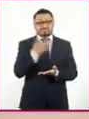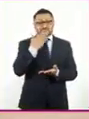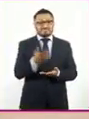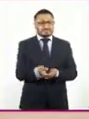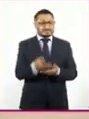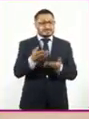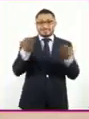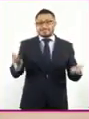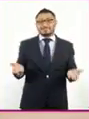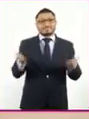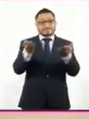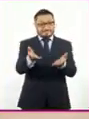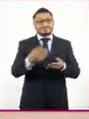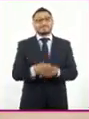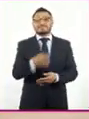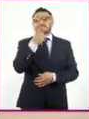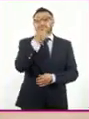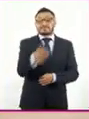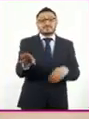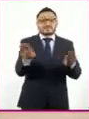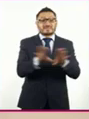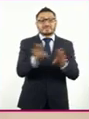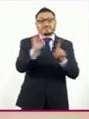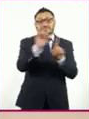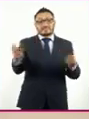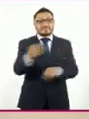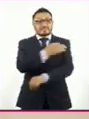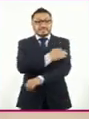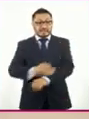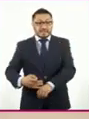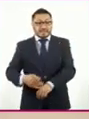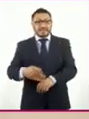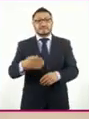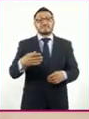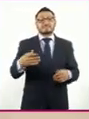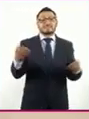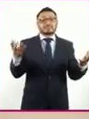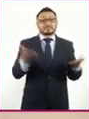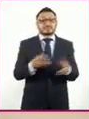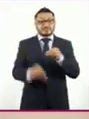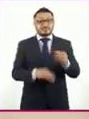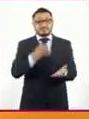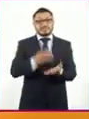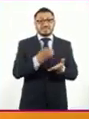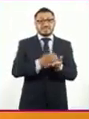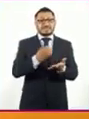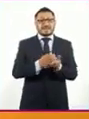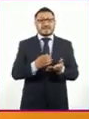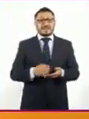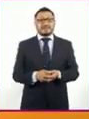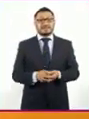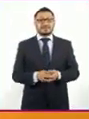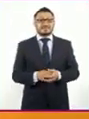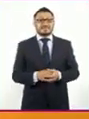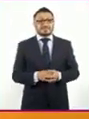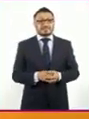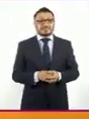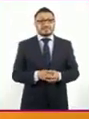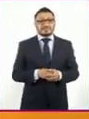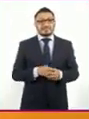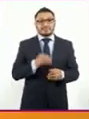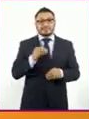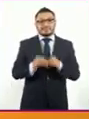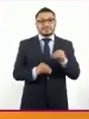Ahora sí, Diana, dinos cómo se organiza tu familia en la elaboración de los cuadernos. En el proceso